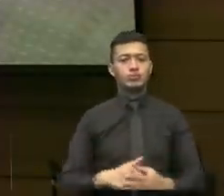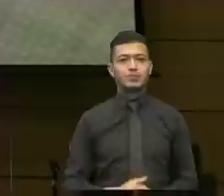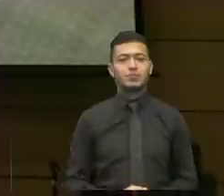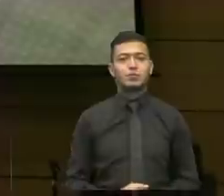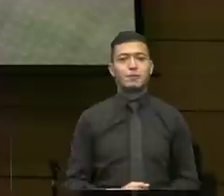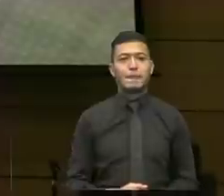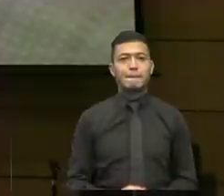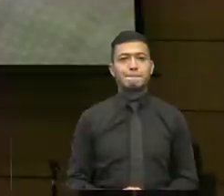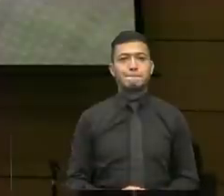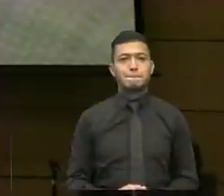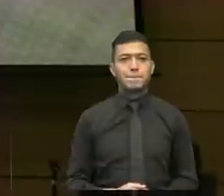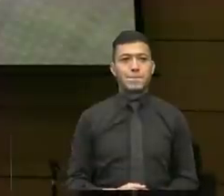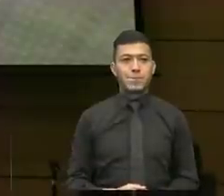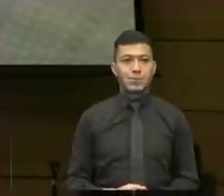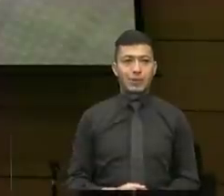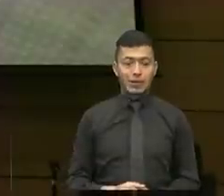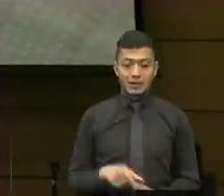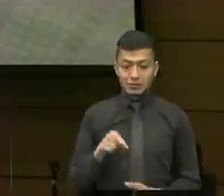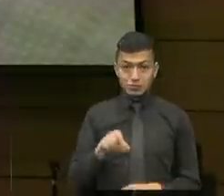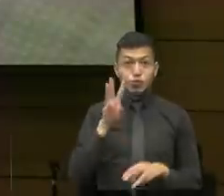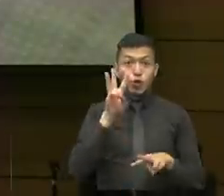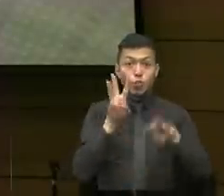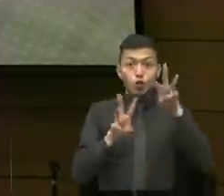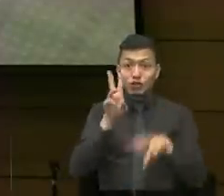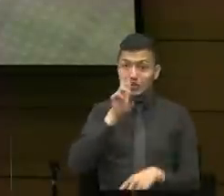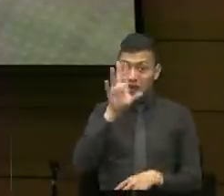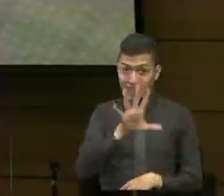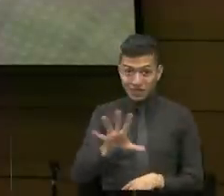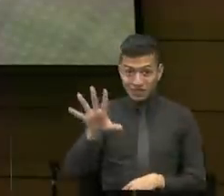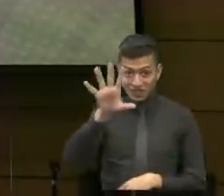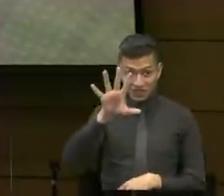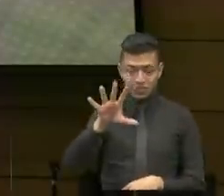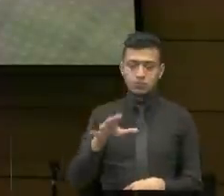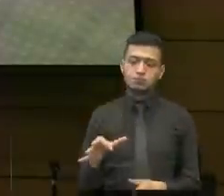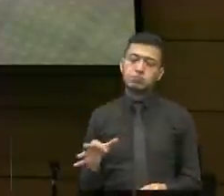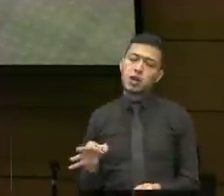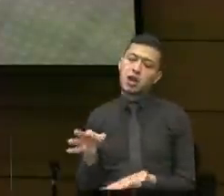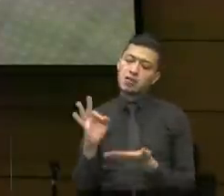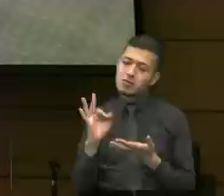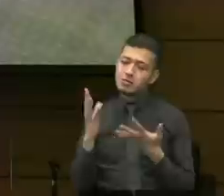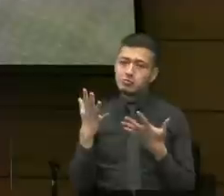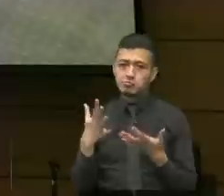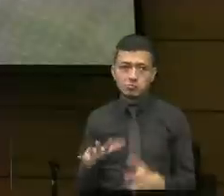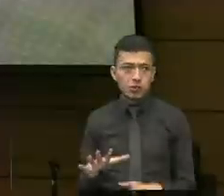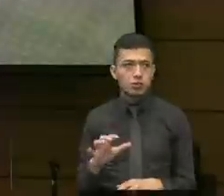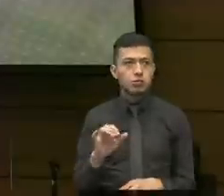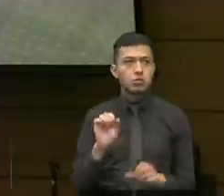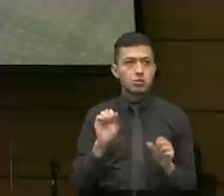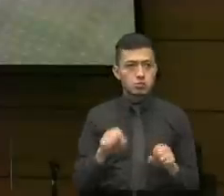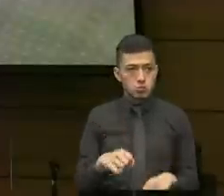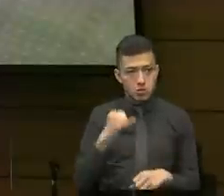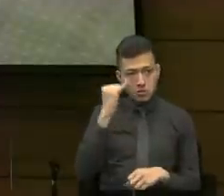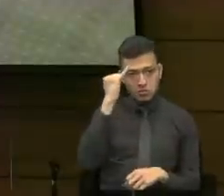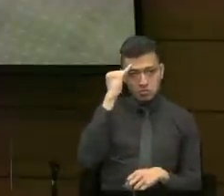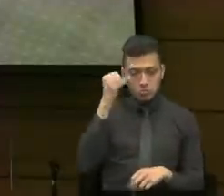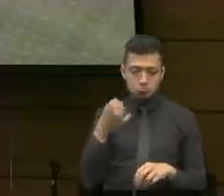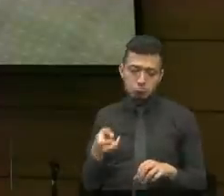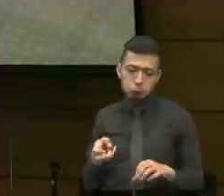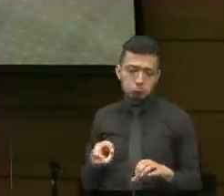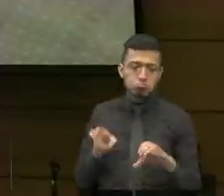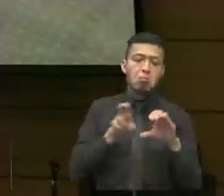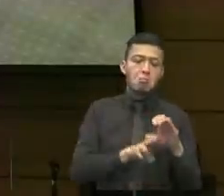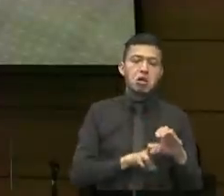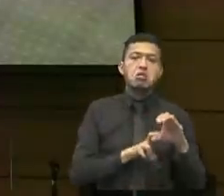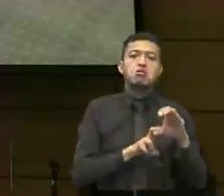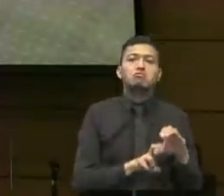Desde ahí, desde aquí el Museo Nacional, usted puede tomarse un café y podría irse en este cable y